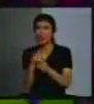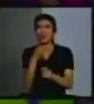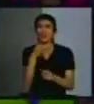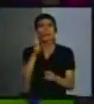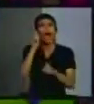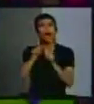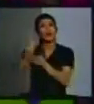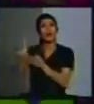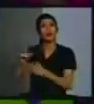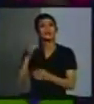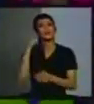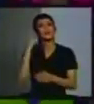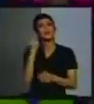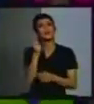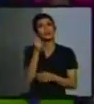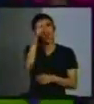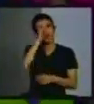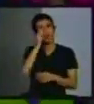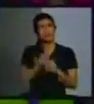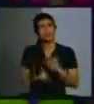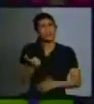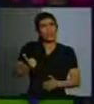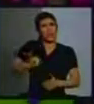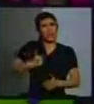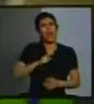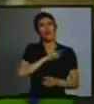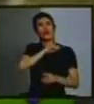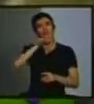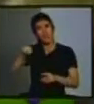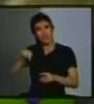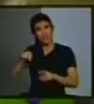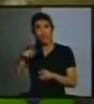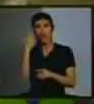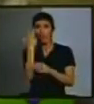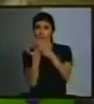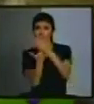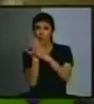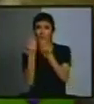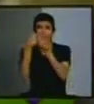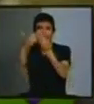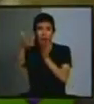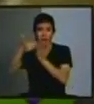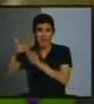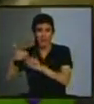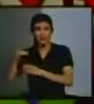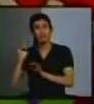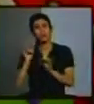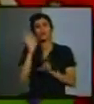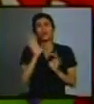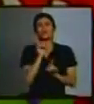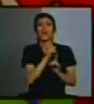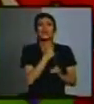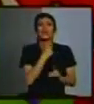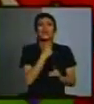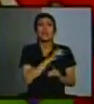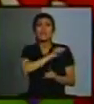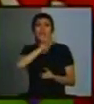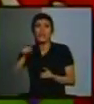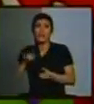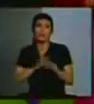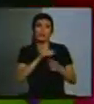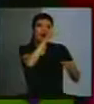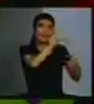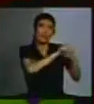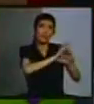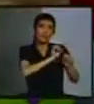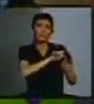van a llegar muy temprano hasta este lugar, van a abrir a las 8 de la mañana para que quienes quieran venir a este lugar luego de ir a sufragar pueden